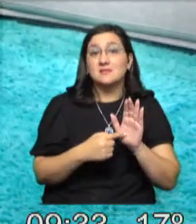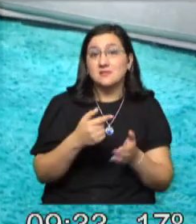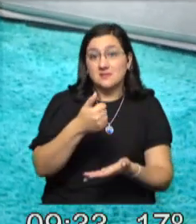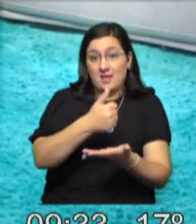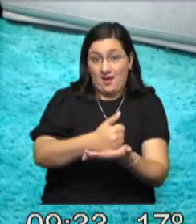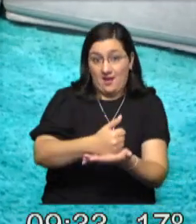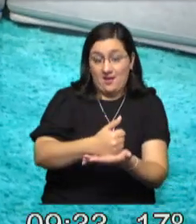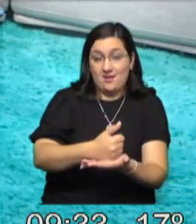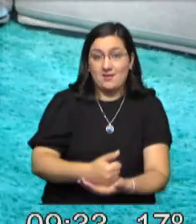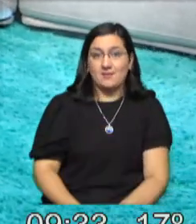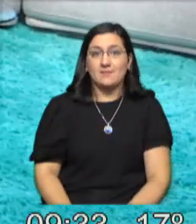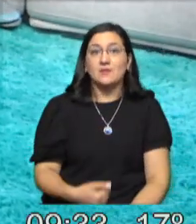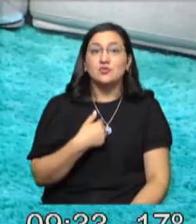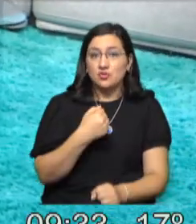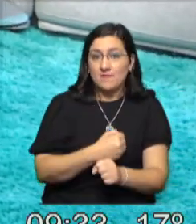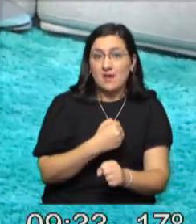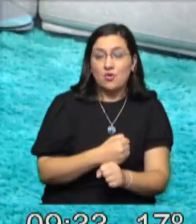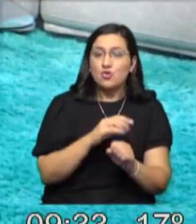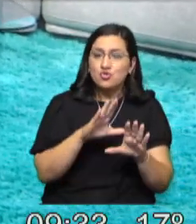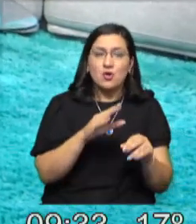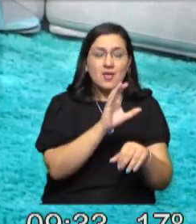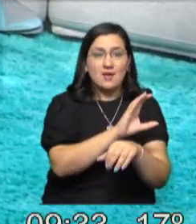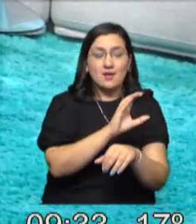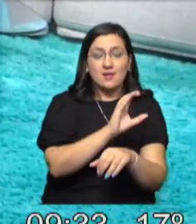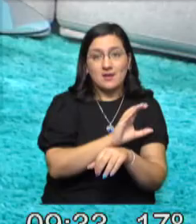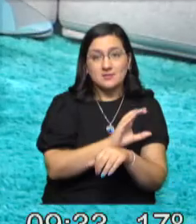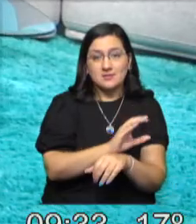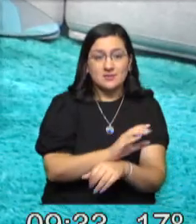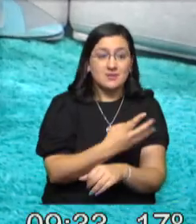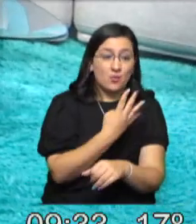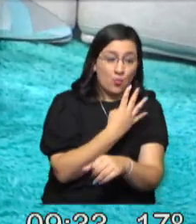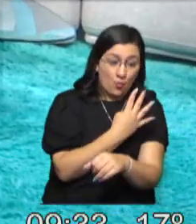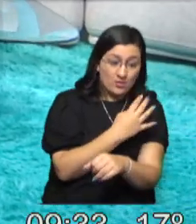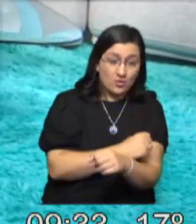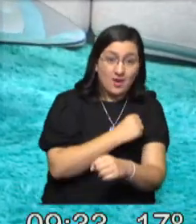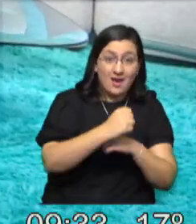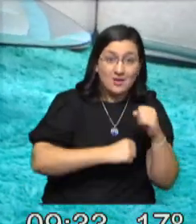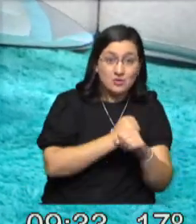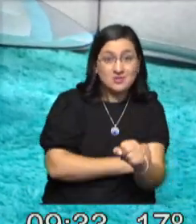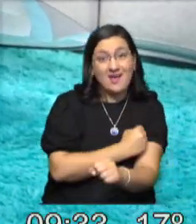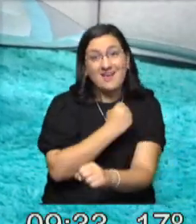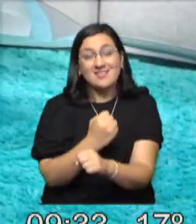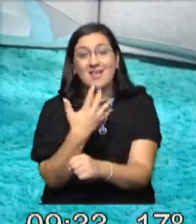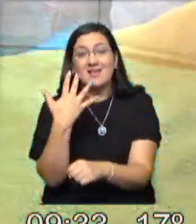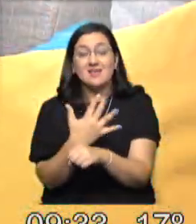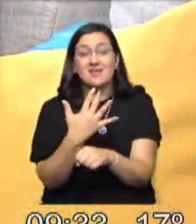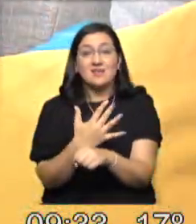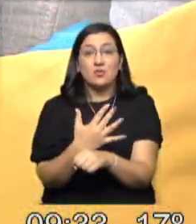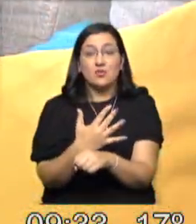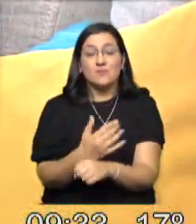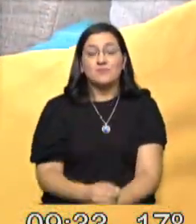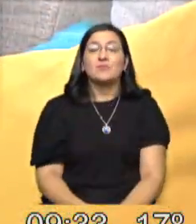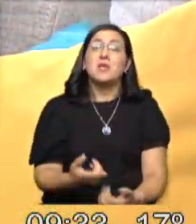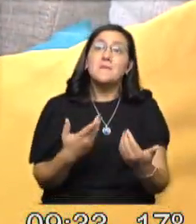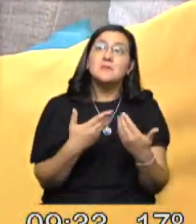de las teachers presenciales, que trabajamos con todas las clases. Yo tengo desde los pequeños de 4, inicial 4, hasta quinto. Y bueno, y empezamos, bueno,